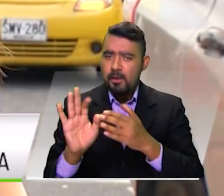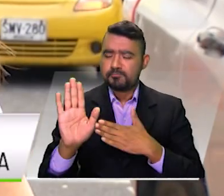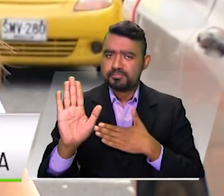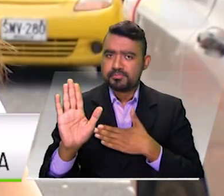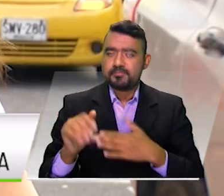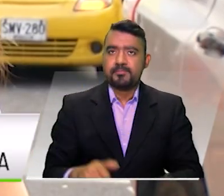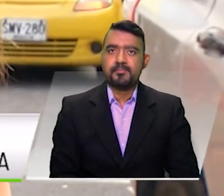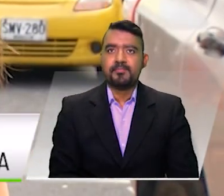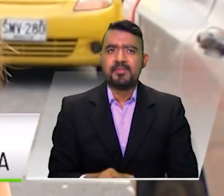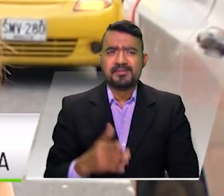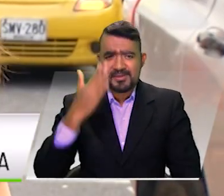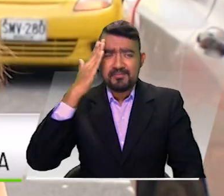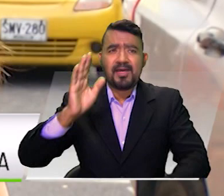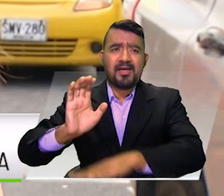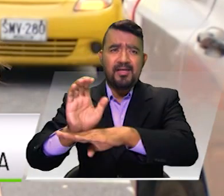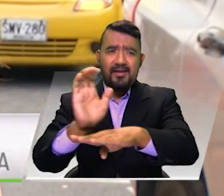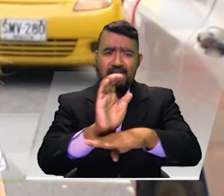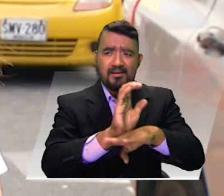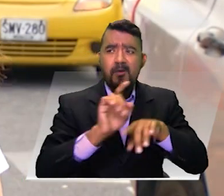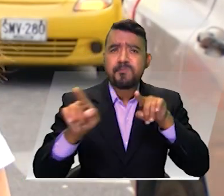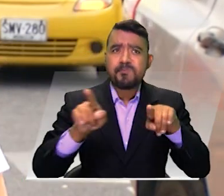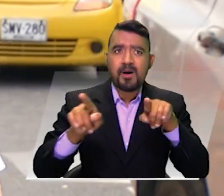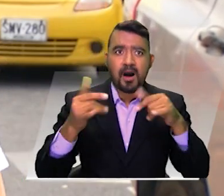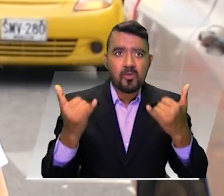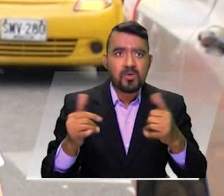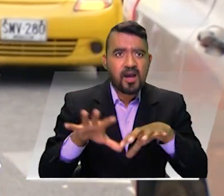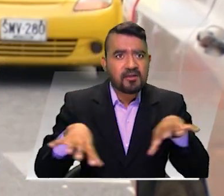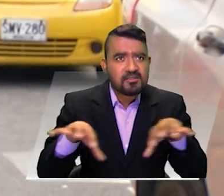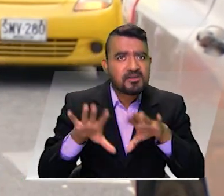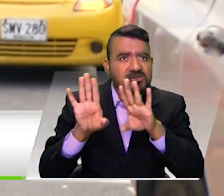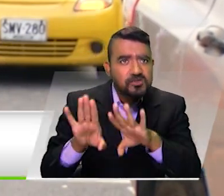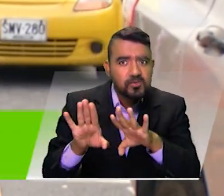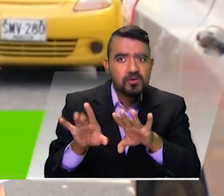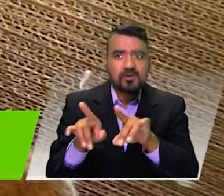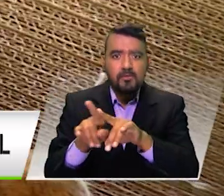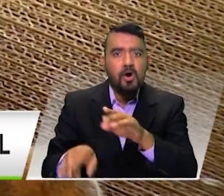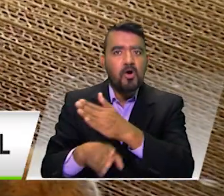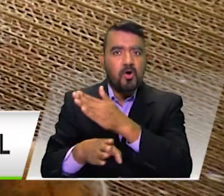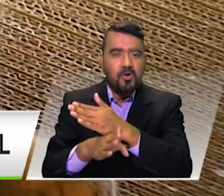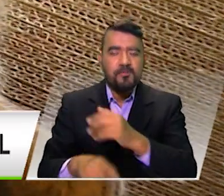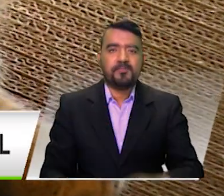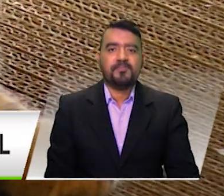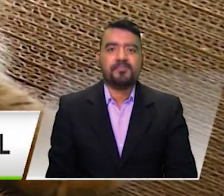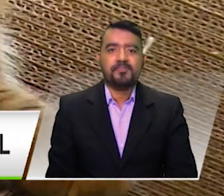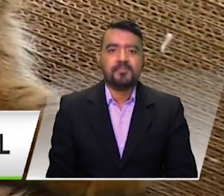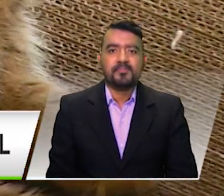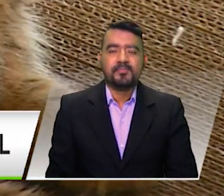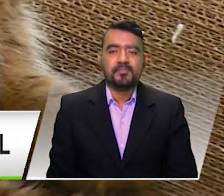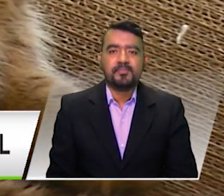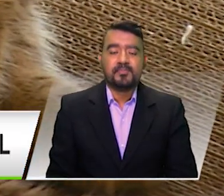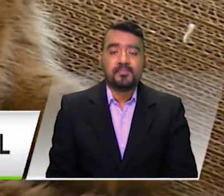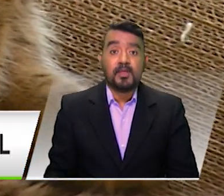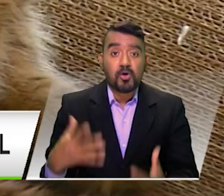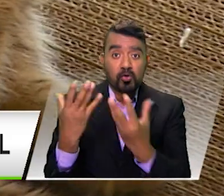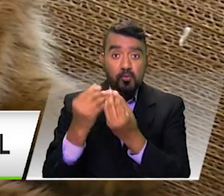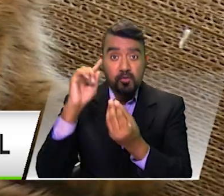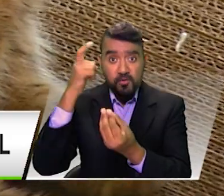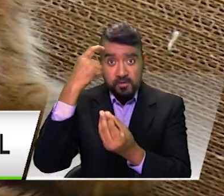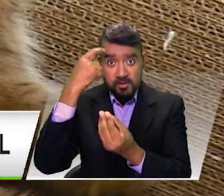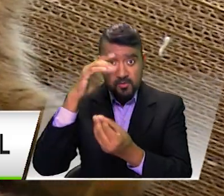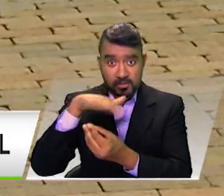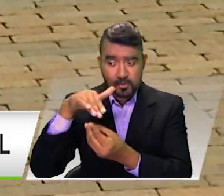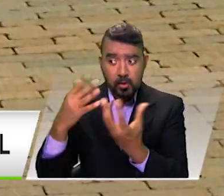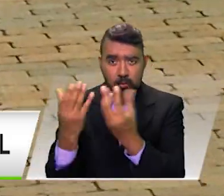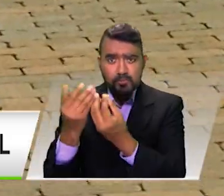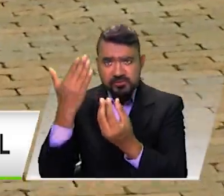las instituciones y las fortalece con todas las actividades que estamos haciendo de manera conjunta. La Gobernación de Antioquia descentralizará la